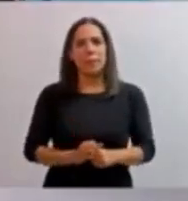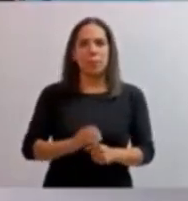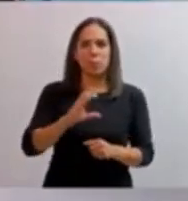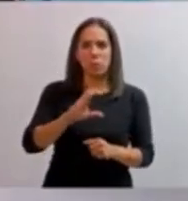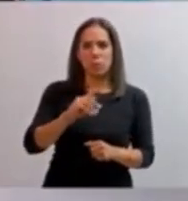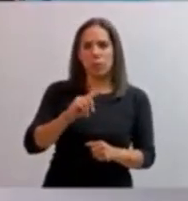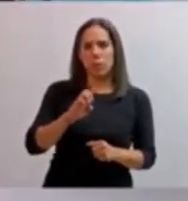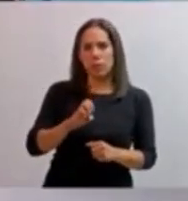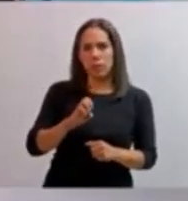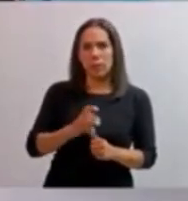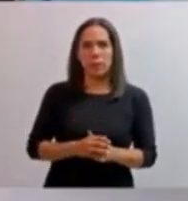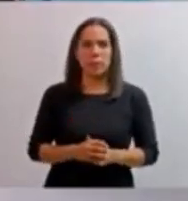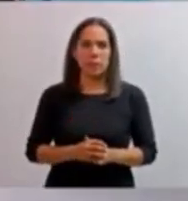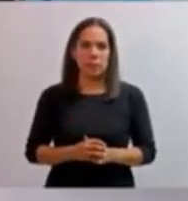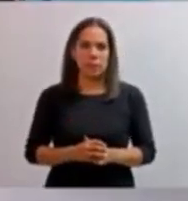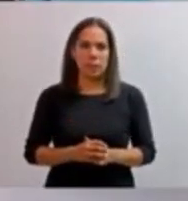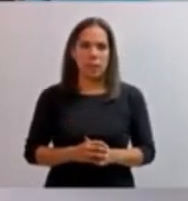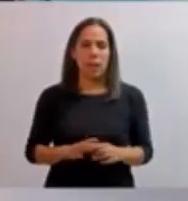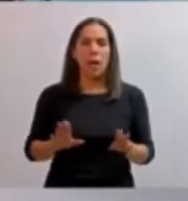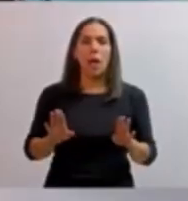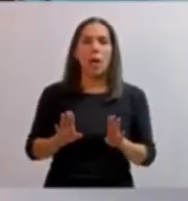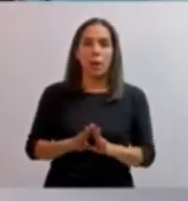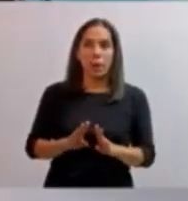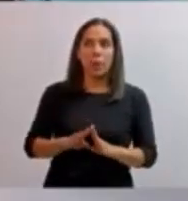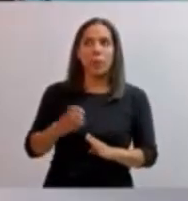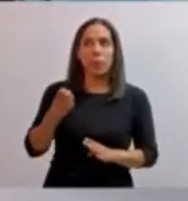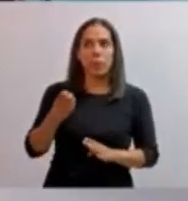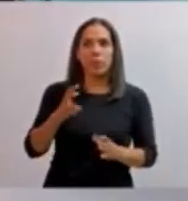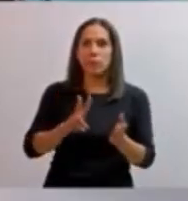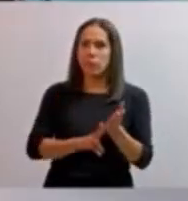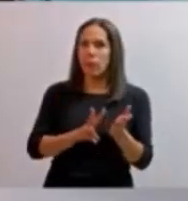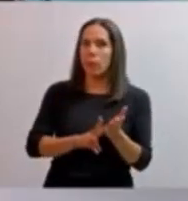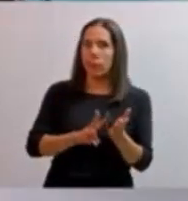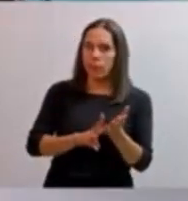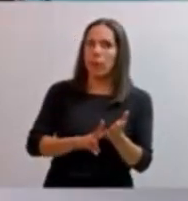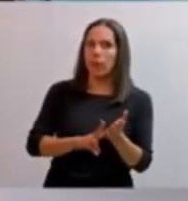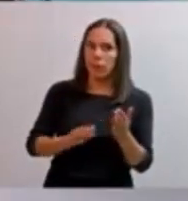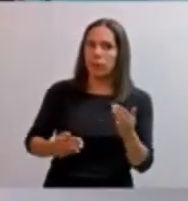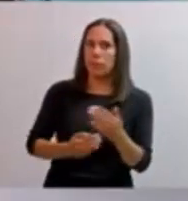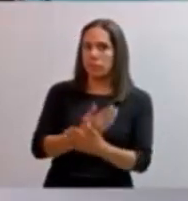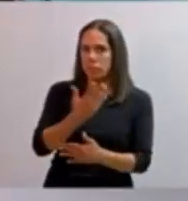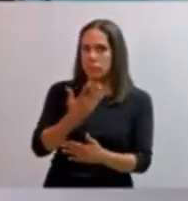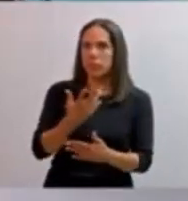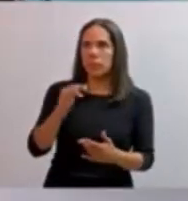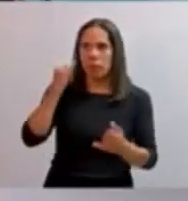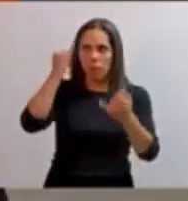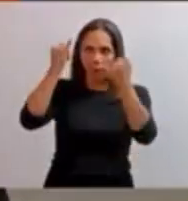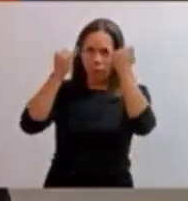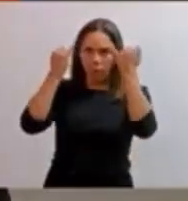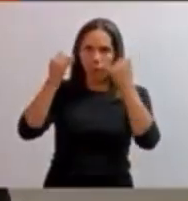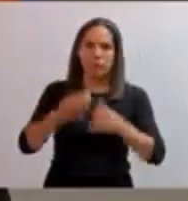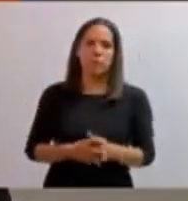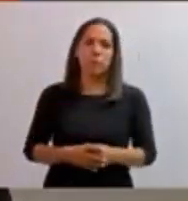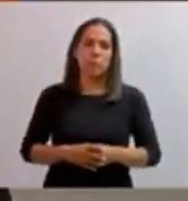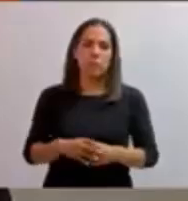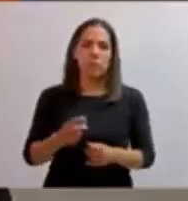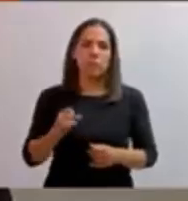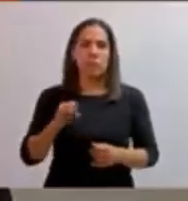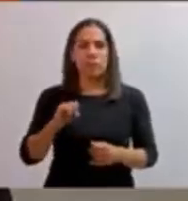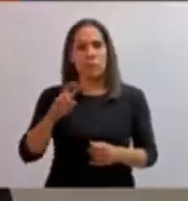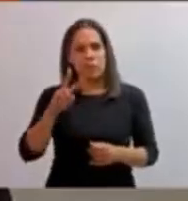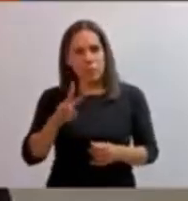muy importante mirar cómo ellos significan, ¿no?, o van resignificando esa autonomía profesional, cómo